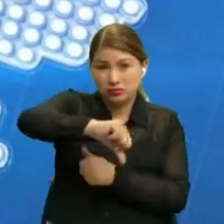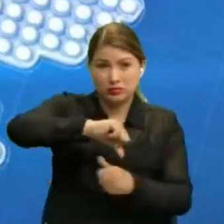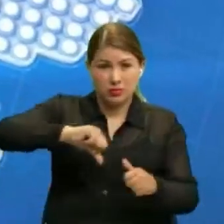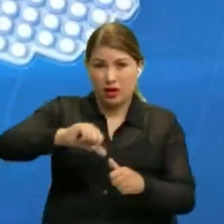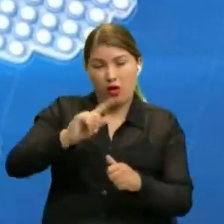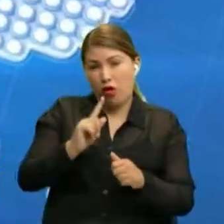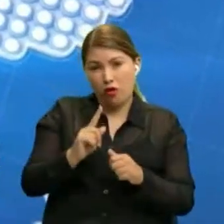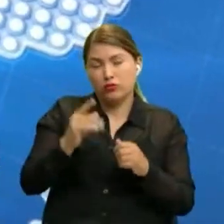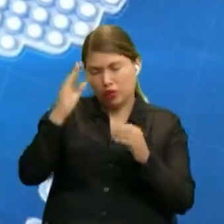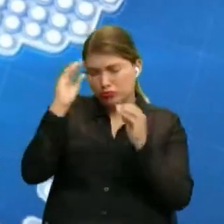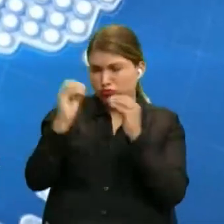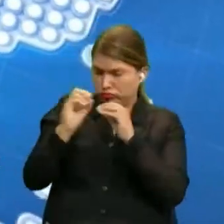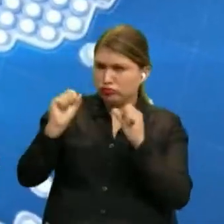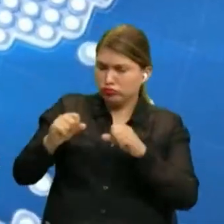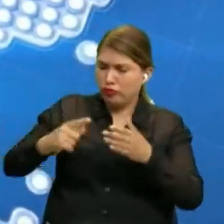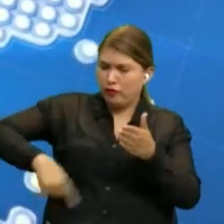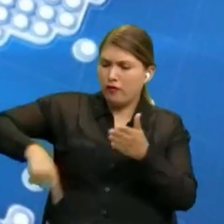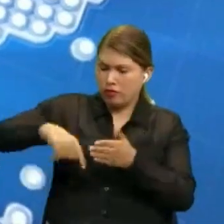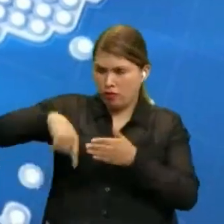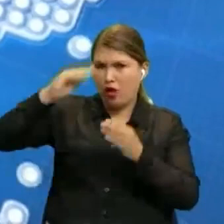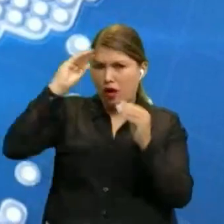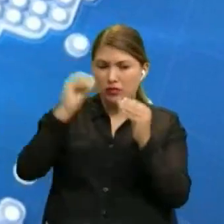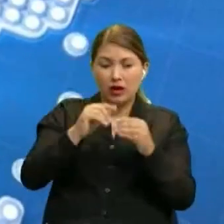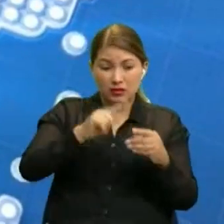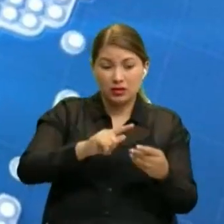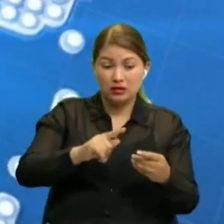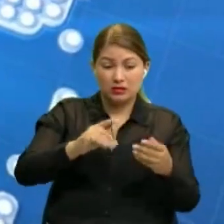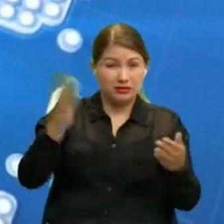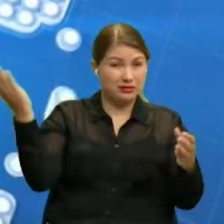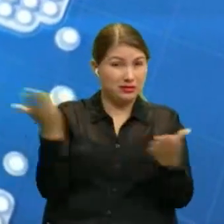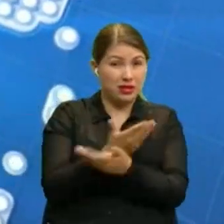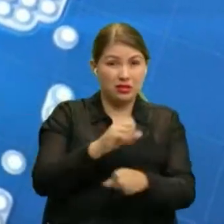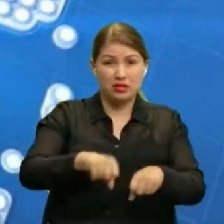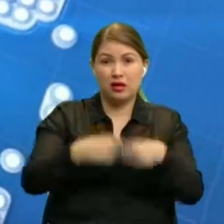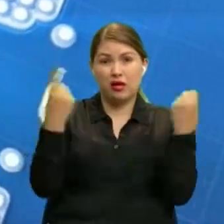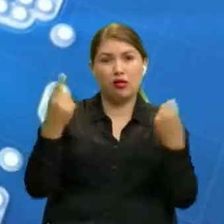carla a esas instituciones